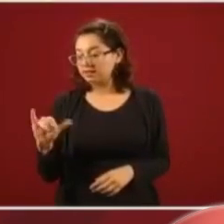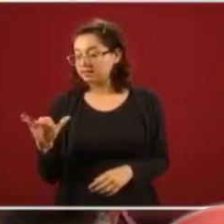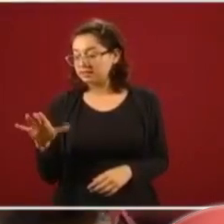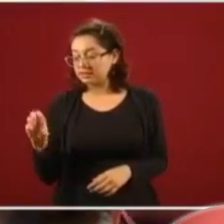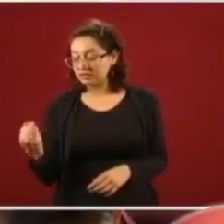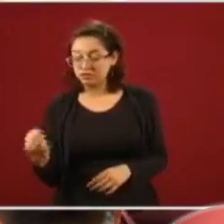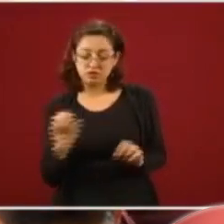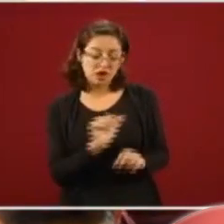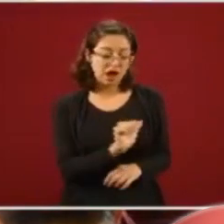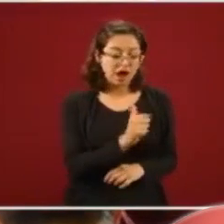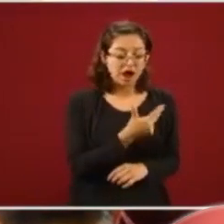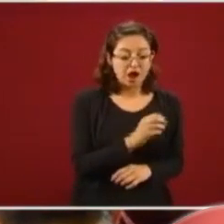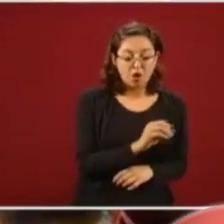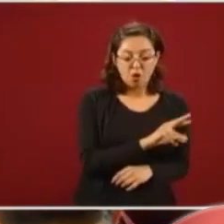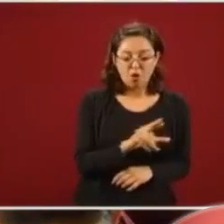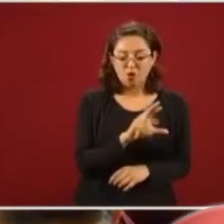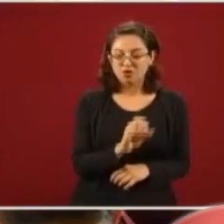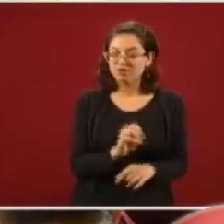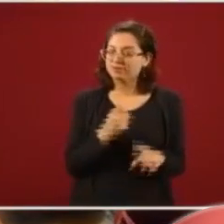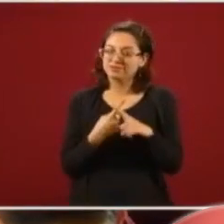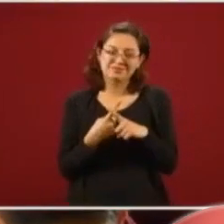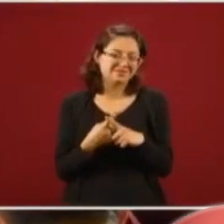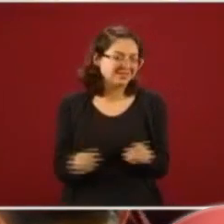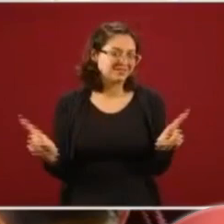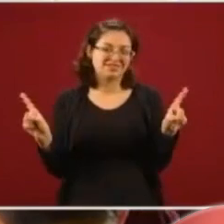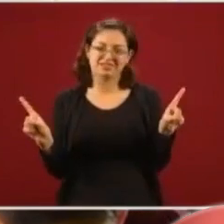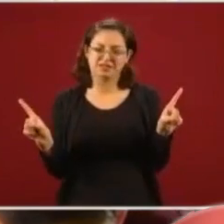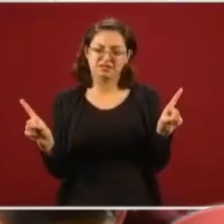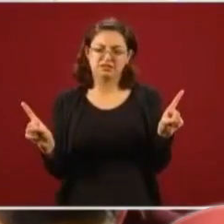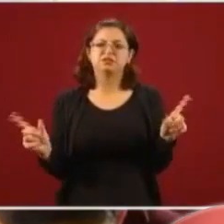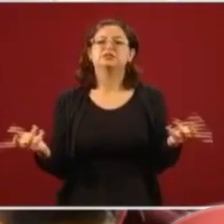Se tenía el presupuesto, sí.